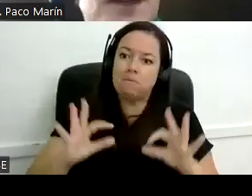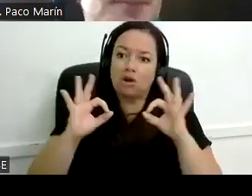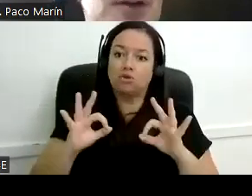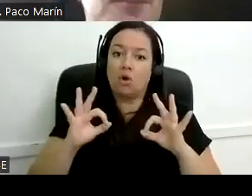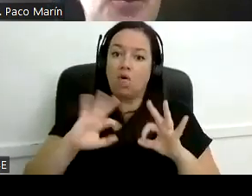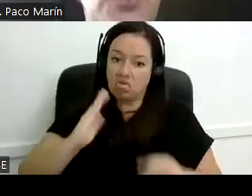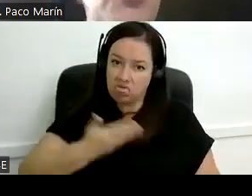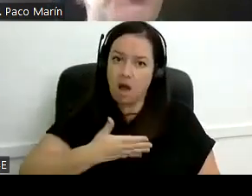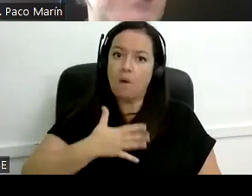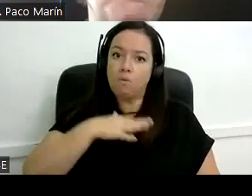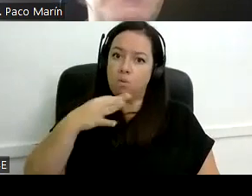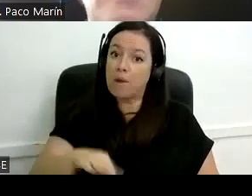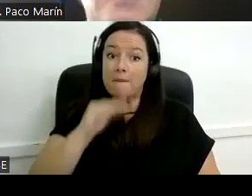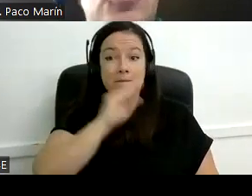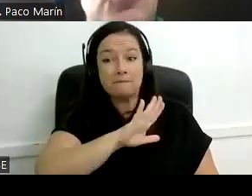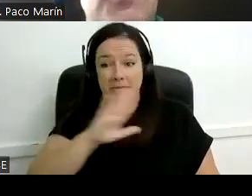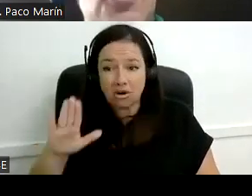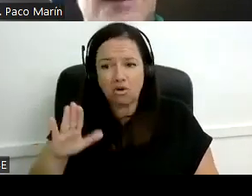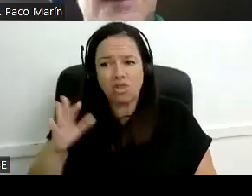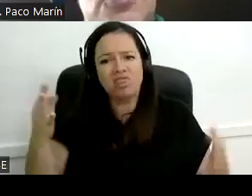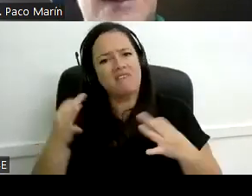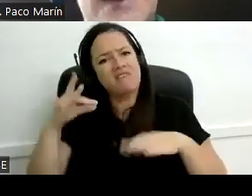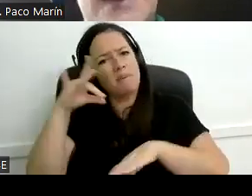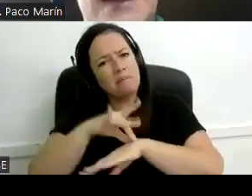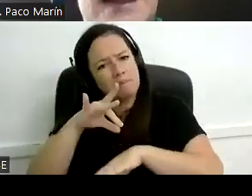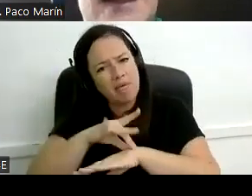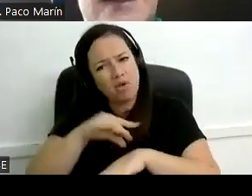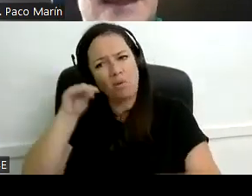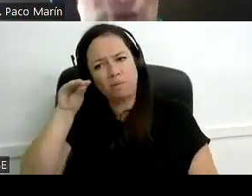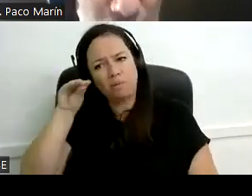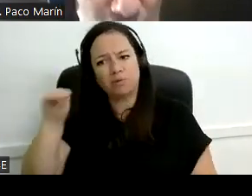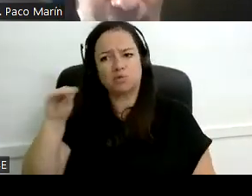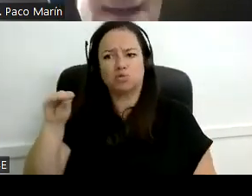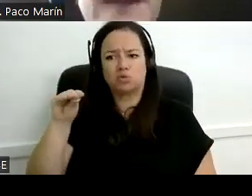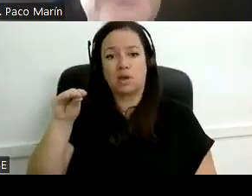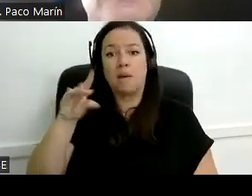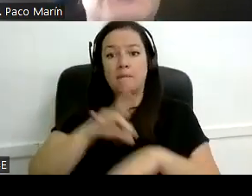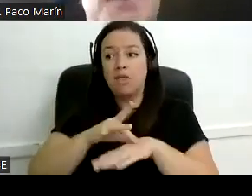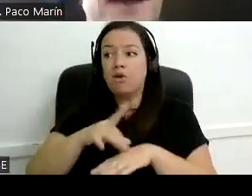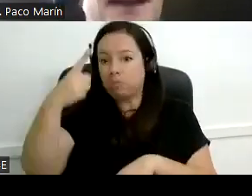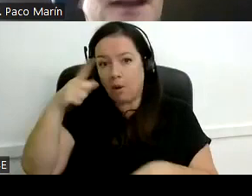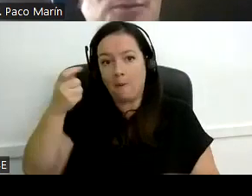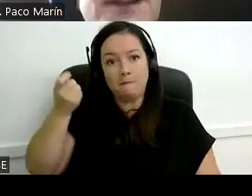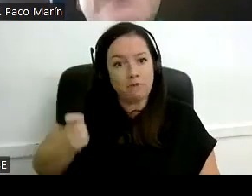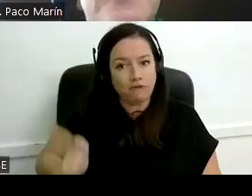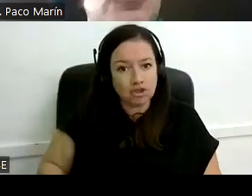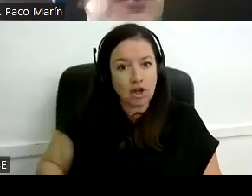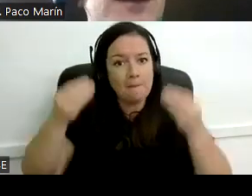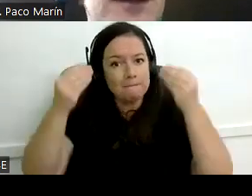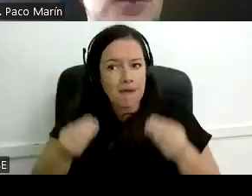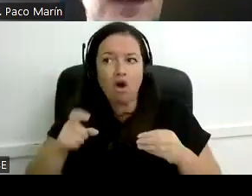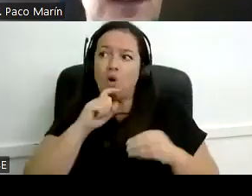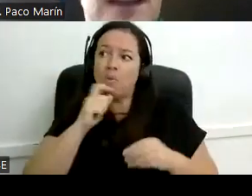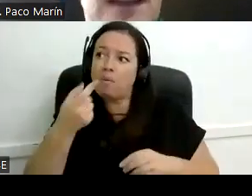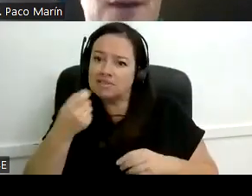generar una serie de problemas. Lo mejor siempre es consultar con alguien que los conozca, sepa cómo utilizarlos y cuál